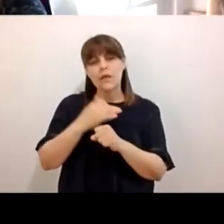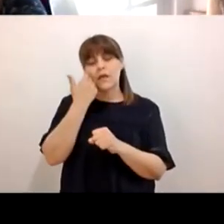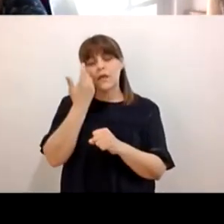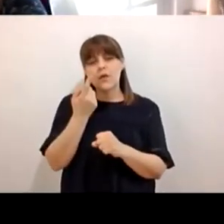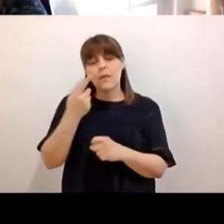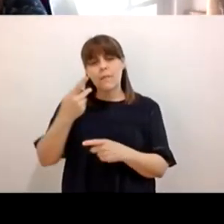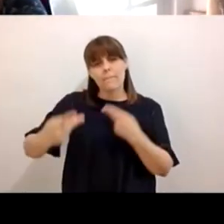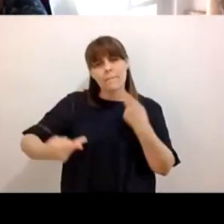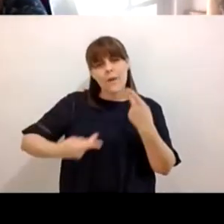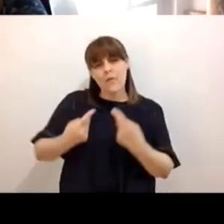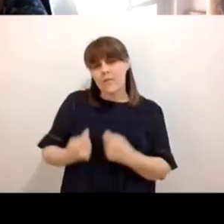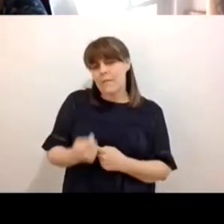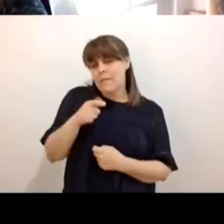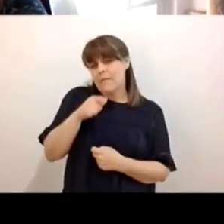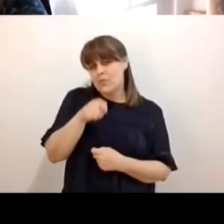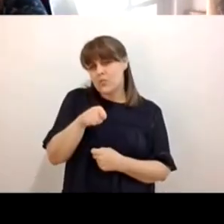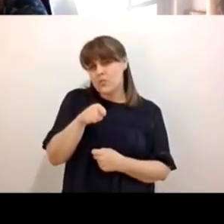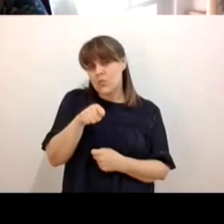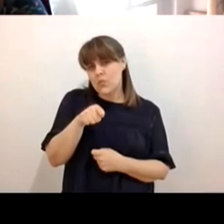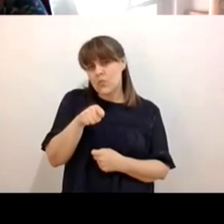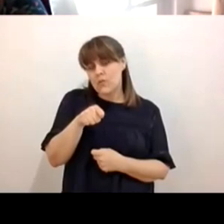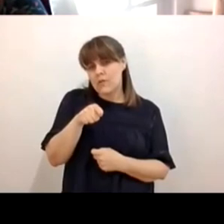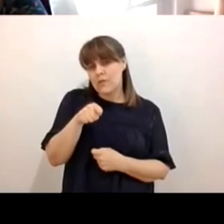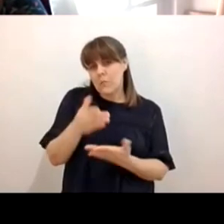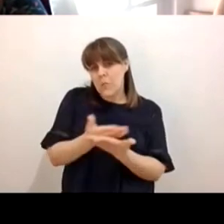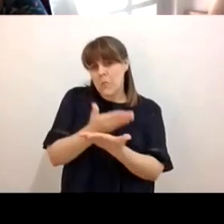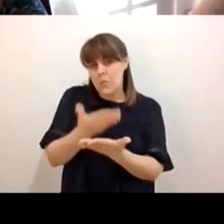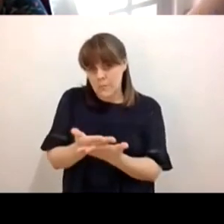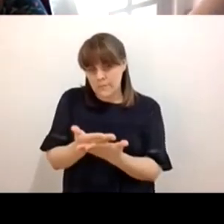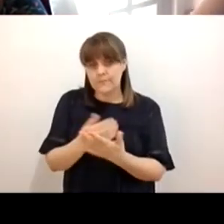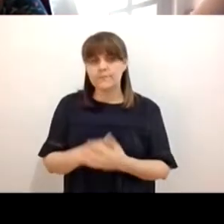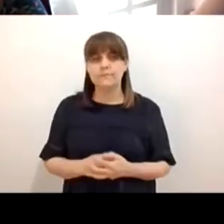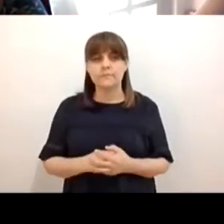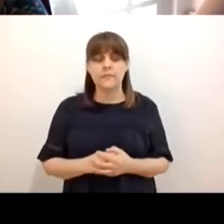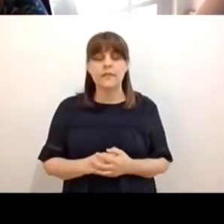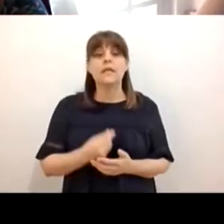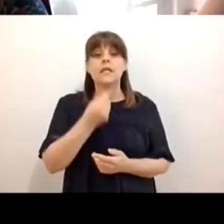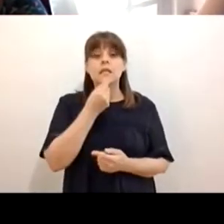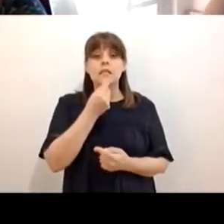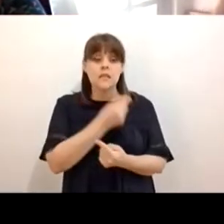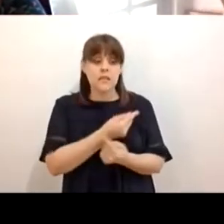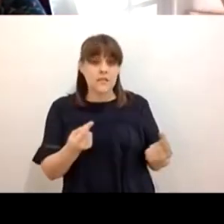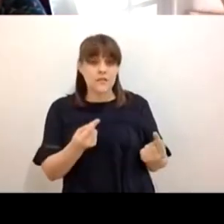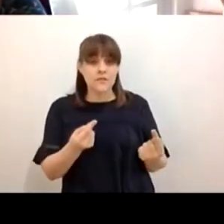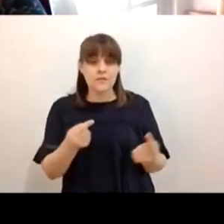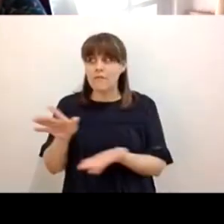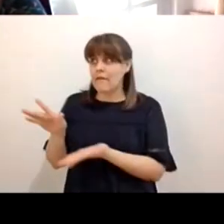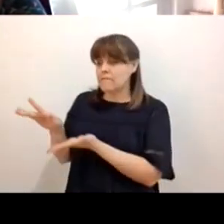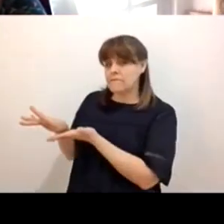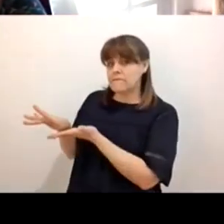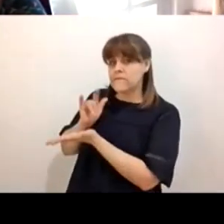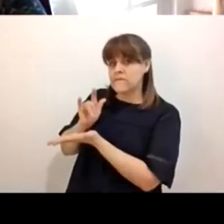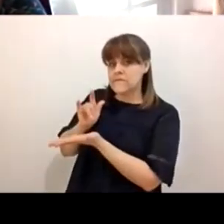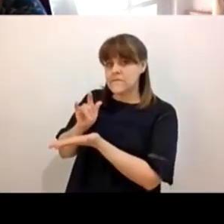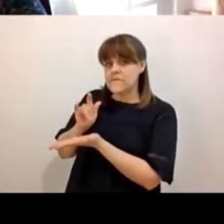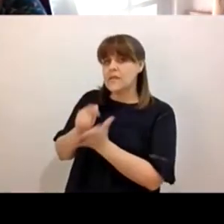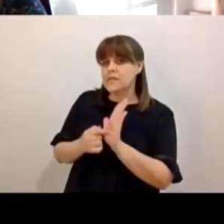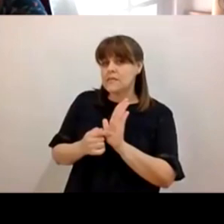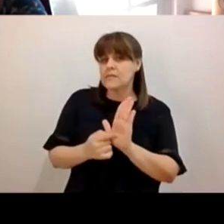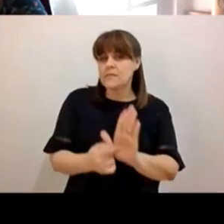pregunta que tú lanzas a la mesa de si los niños son reflejo y de quién son reflejo